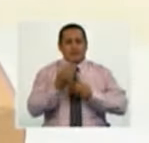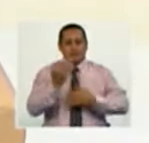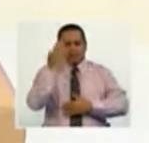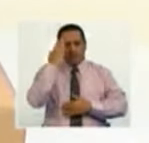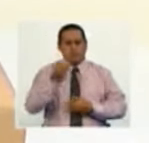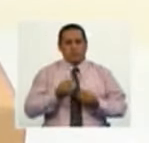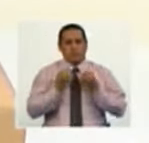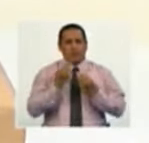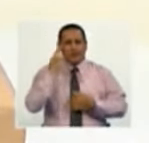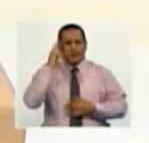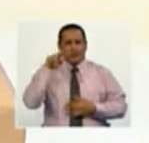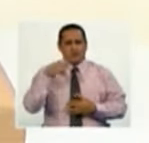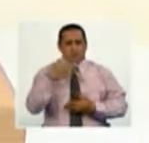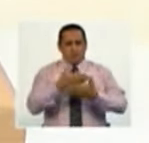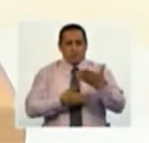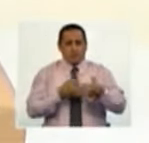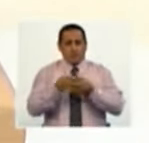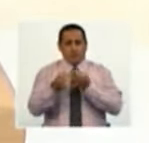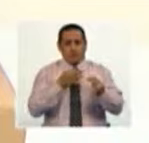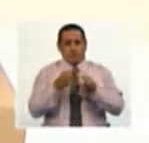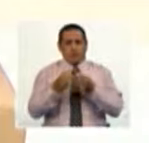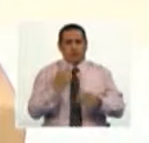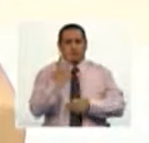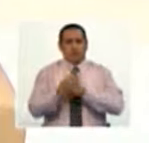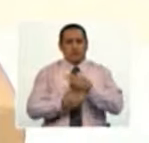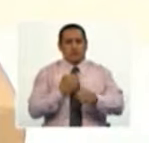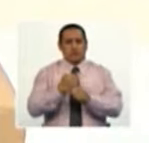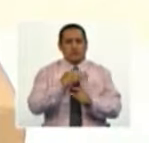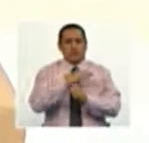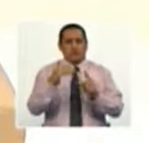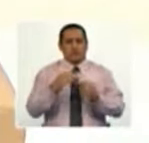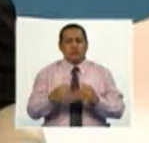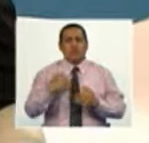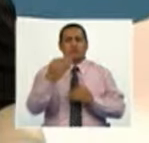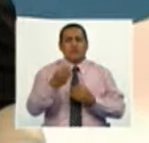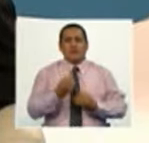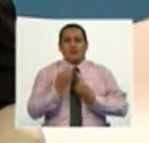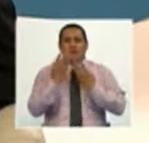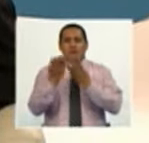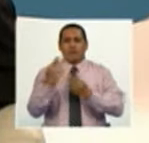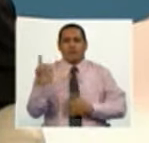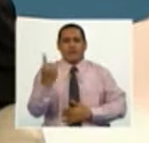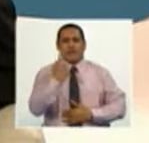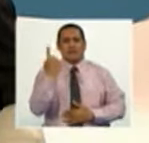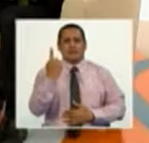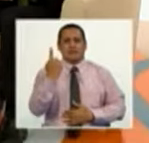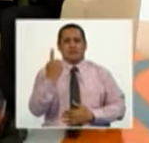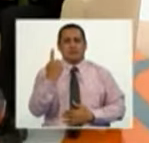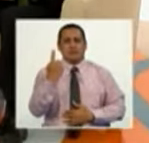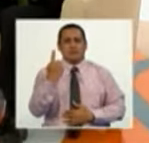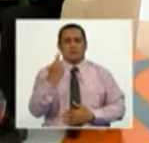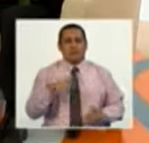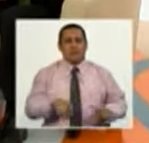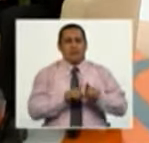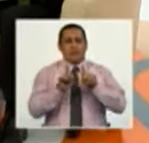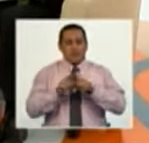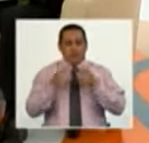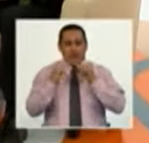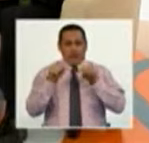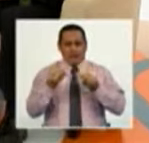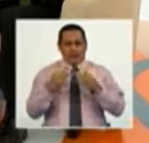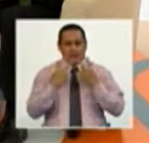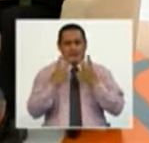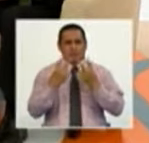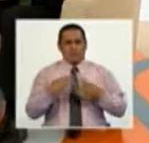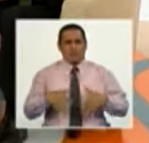sabe por qué razones, porque el expediente no lo relata, 2 años y medio después informa a la gerencia general. Claro, en todo caso ahí